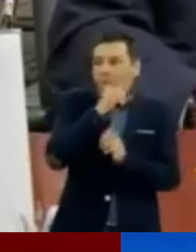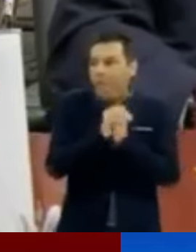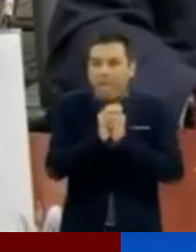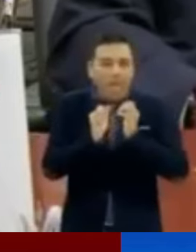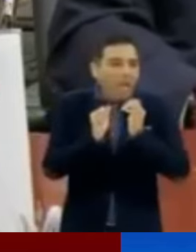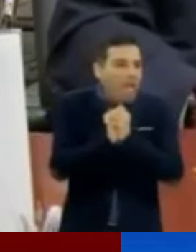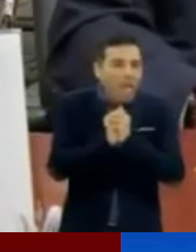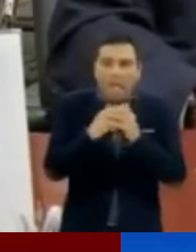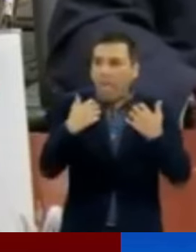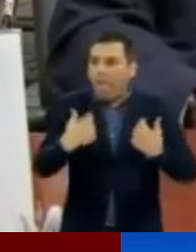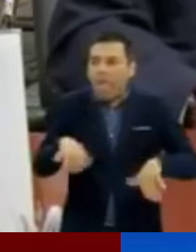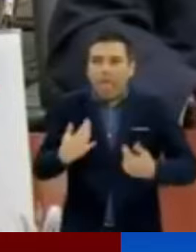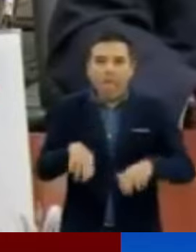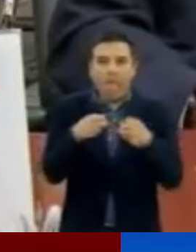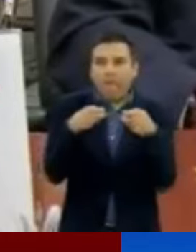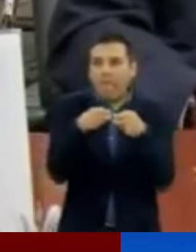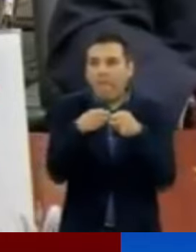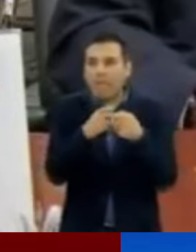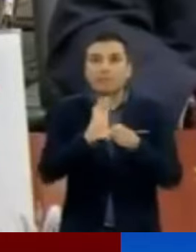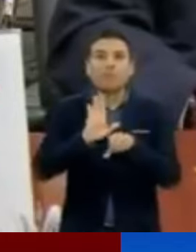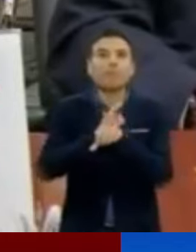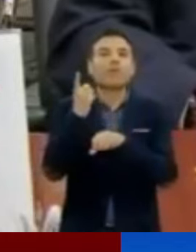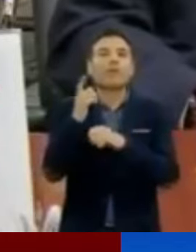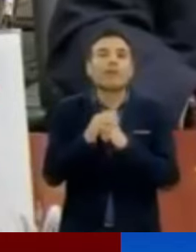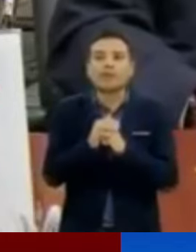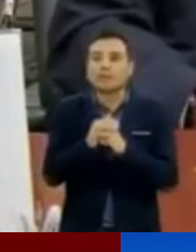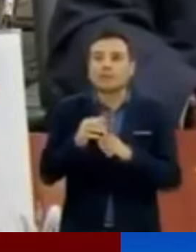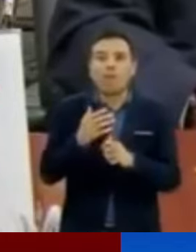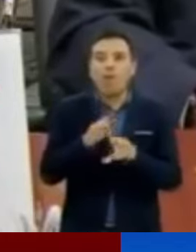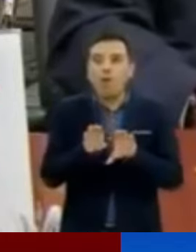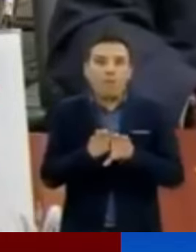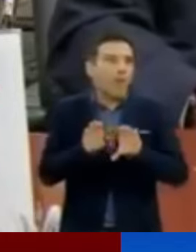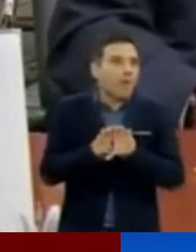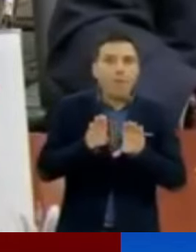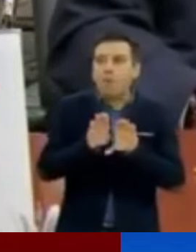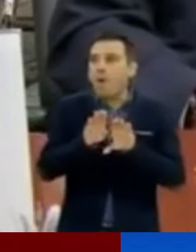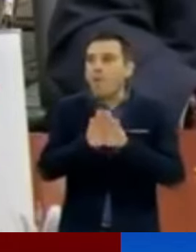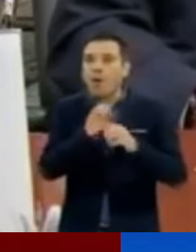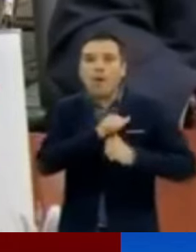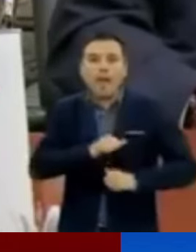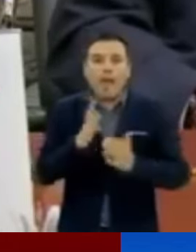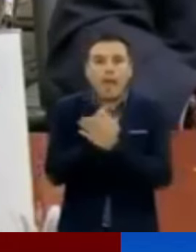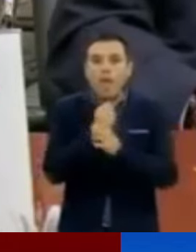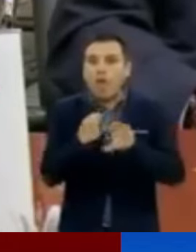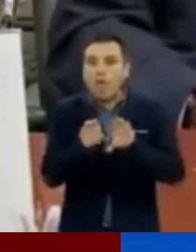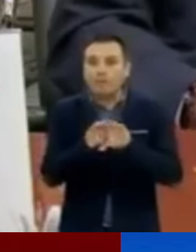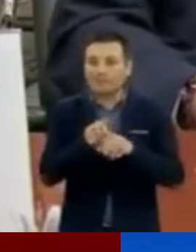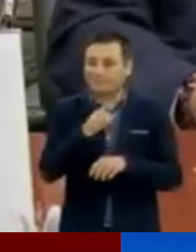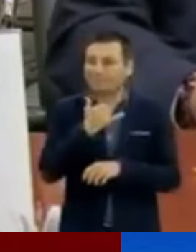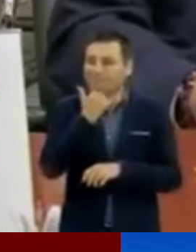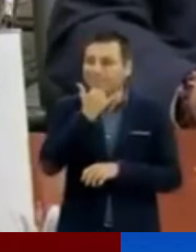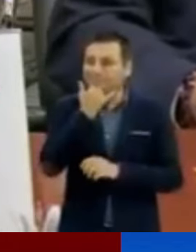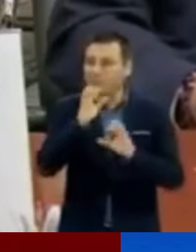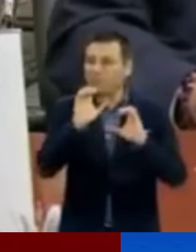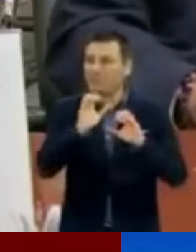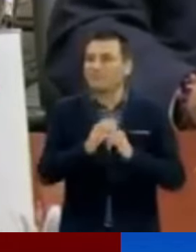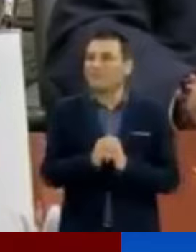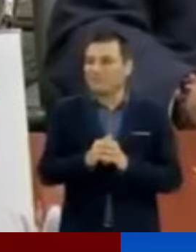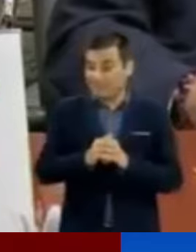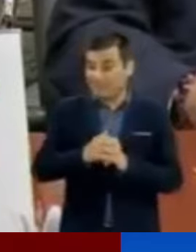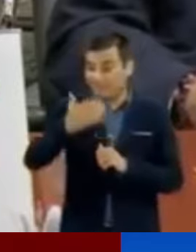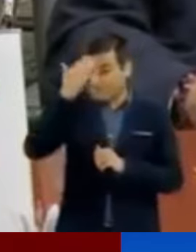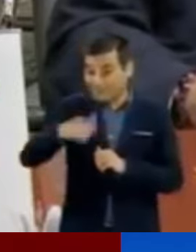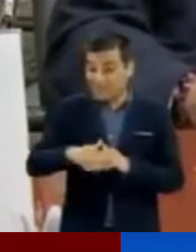están realmente nerviosos, porque no encuentran otra forma de poder llegar al poder. No se equivoquen, nunca olviden que